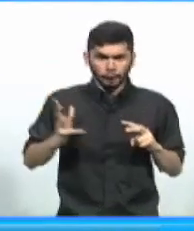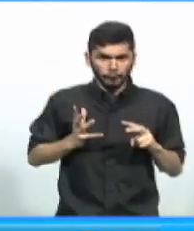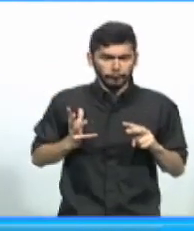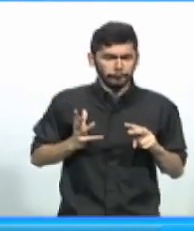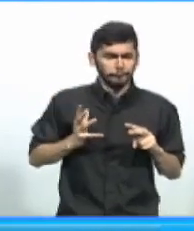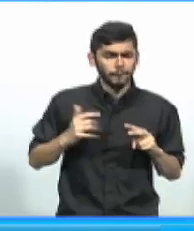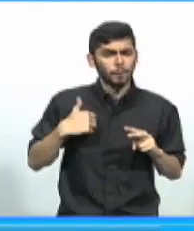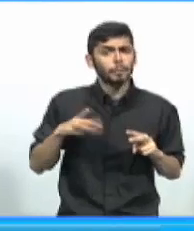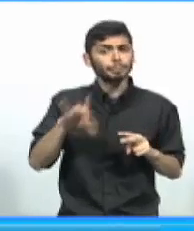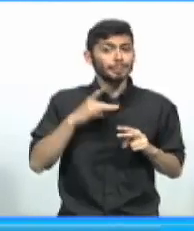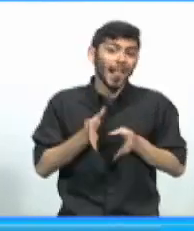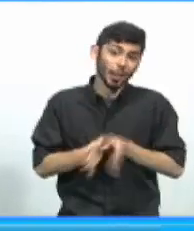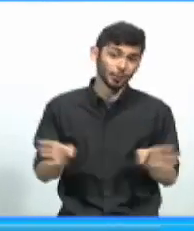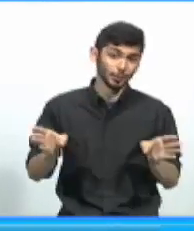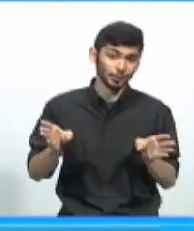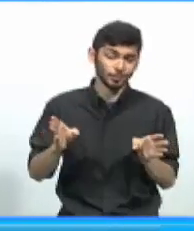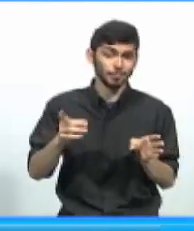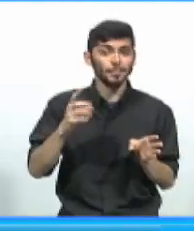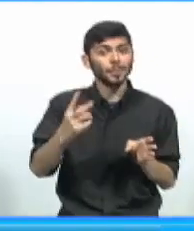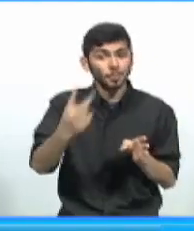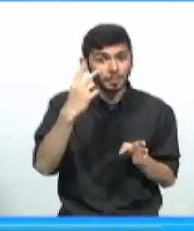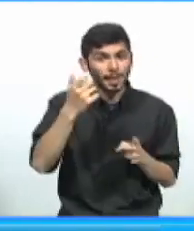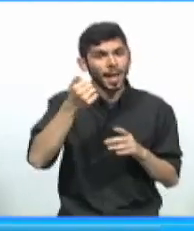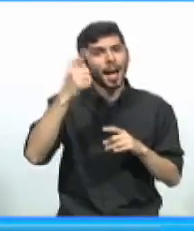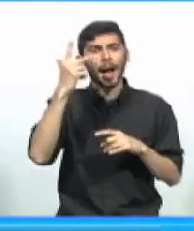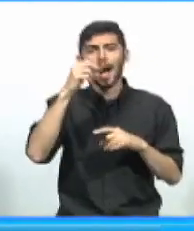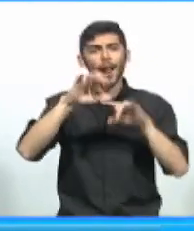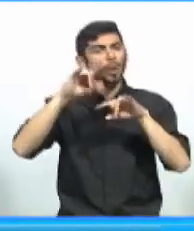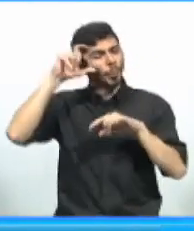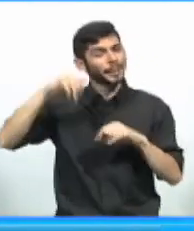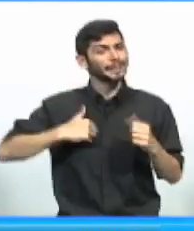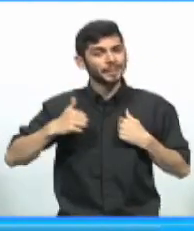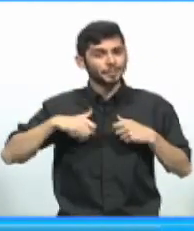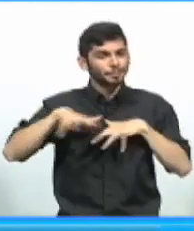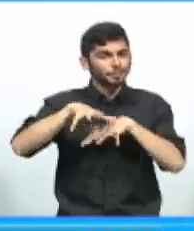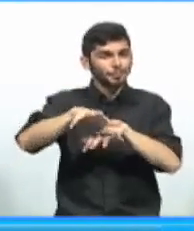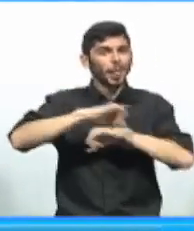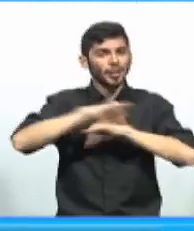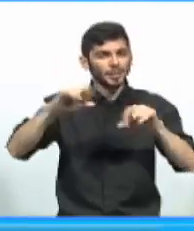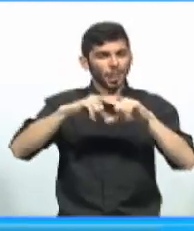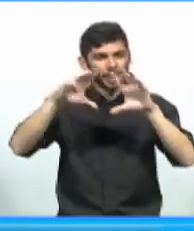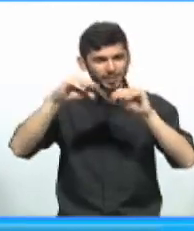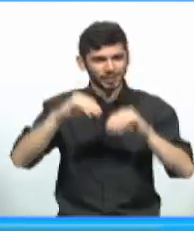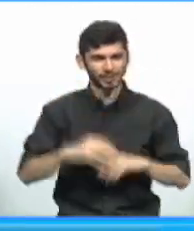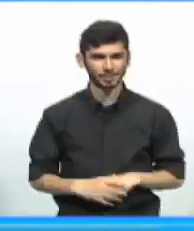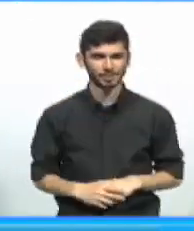yo elegí ser las dos. No te pierdas la Halloween Run en Deporte B Noticias por la Noche.